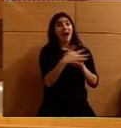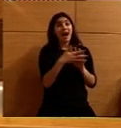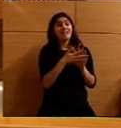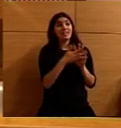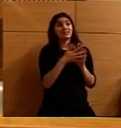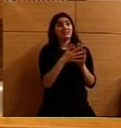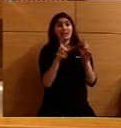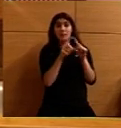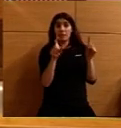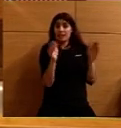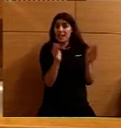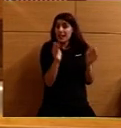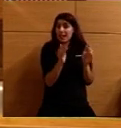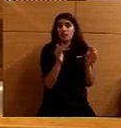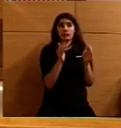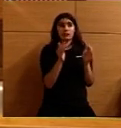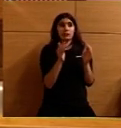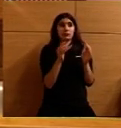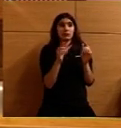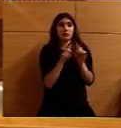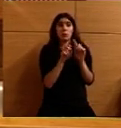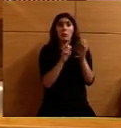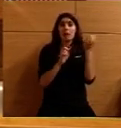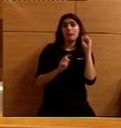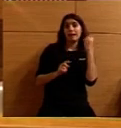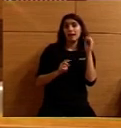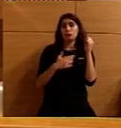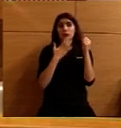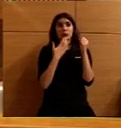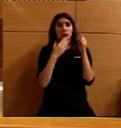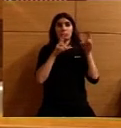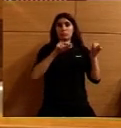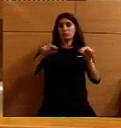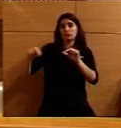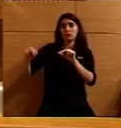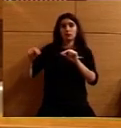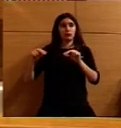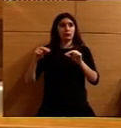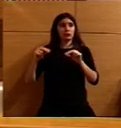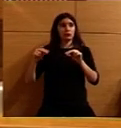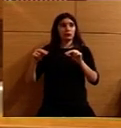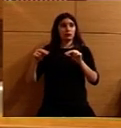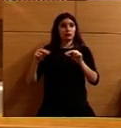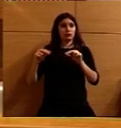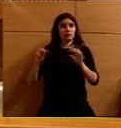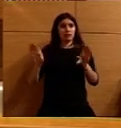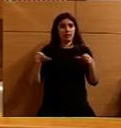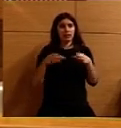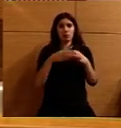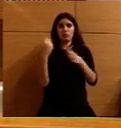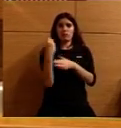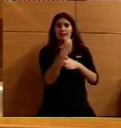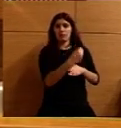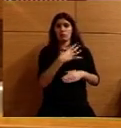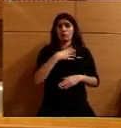la empresita pequeñita, pequeñita, estilo el mercadito que nos ponen ahora el partido que da soporte a usted en